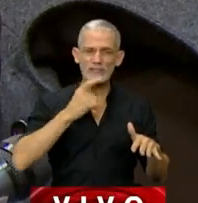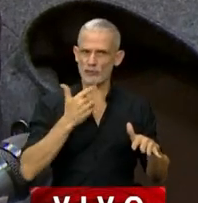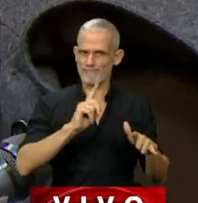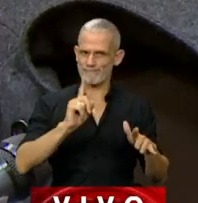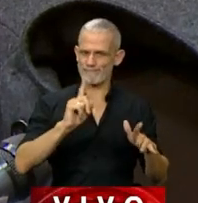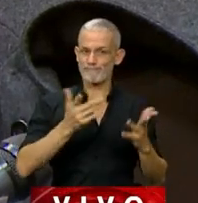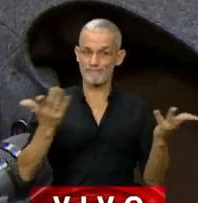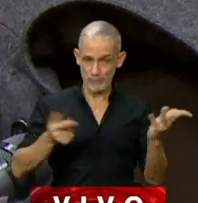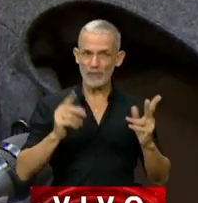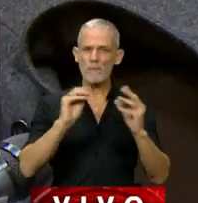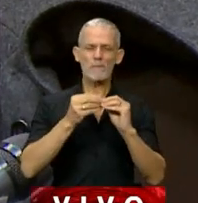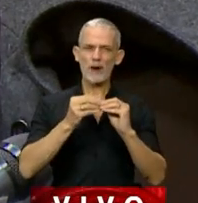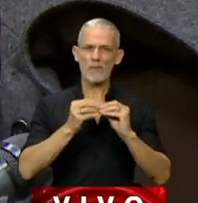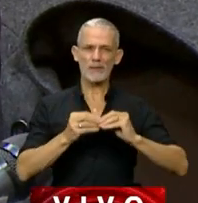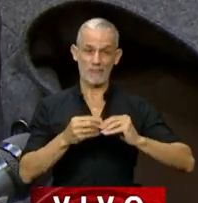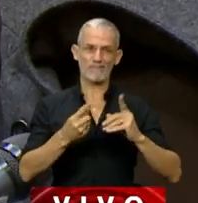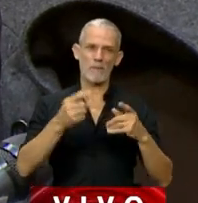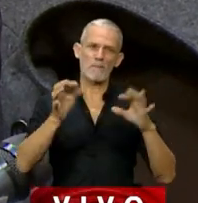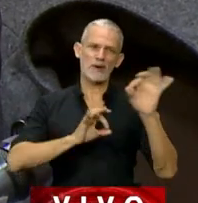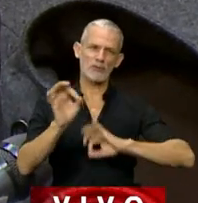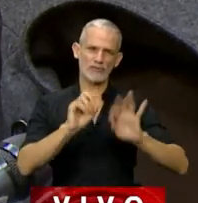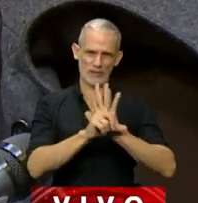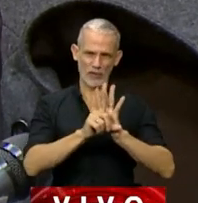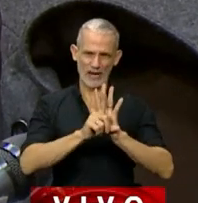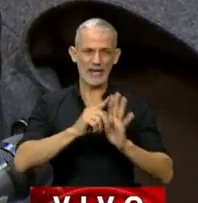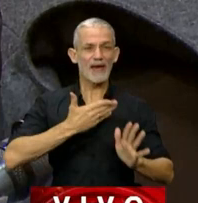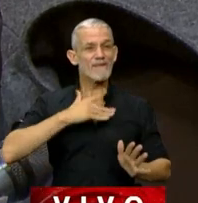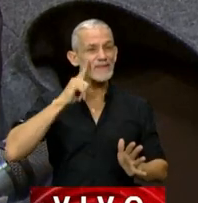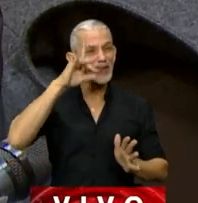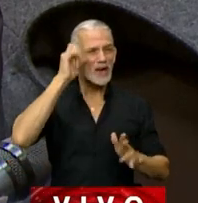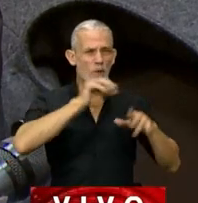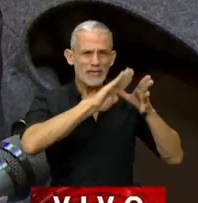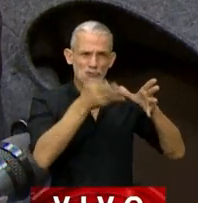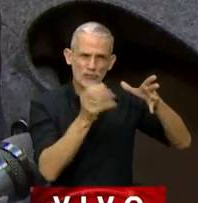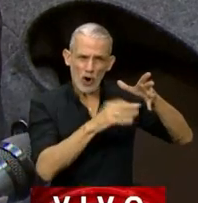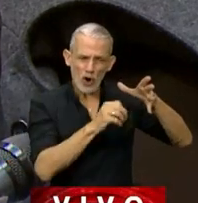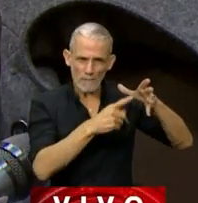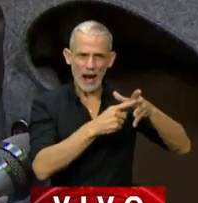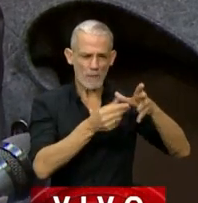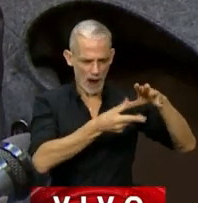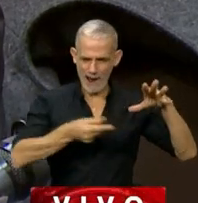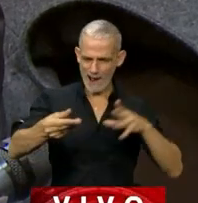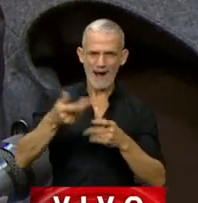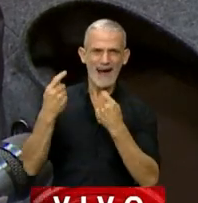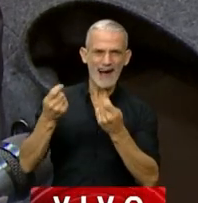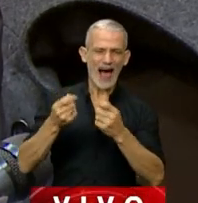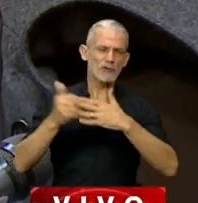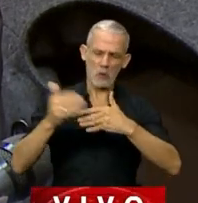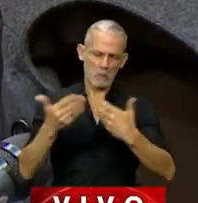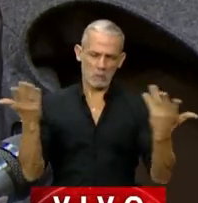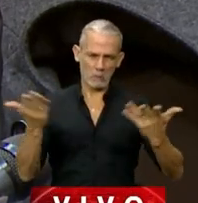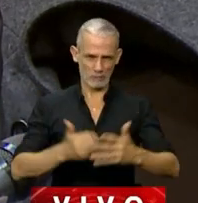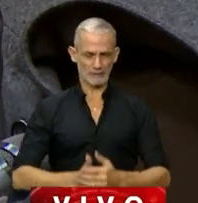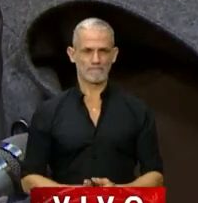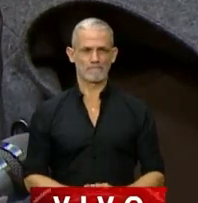primer gran problema de este proyecto de ley, el fideicomiso para financiar obras o gastos corrientes, en